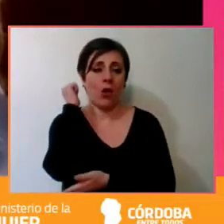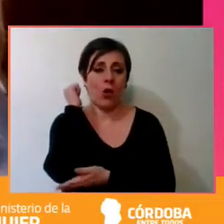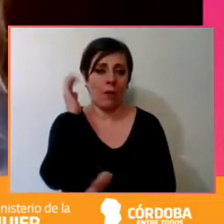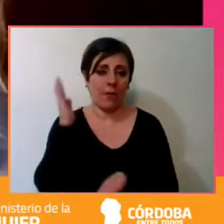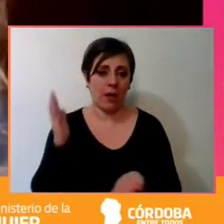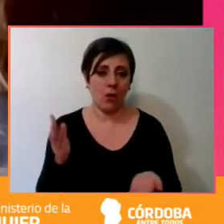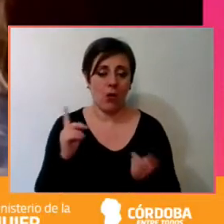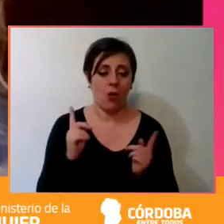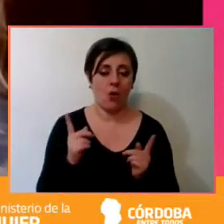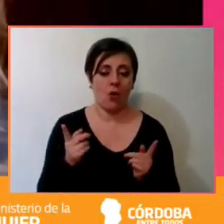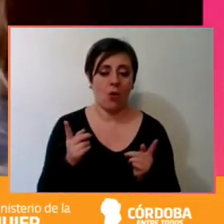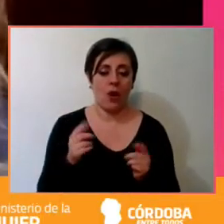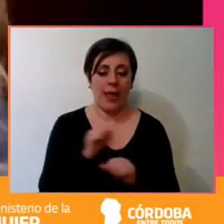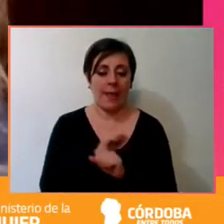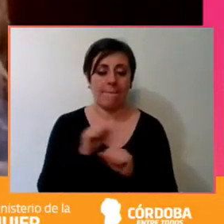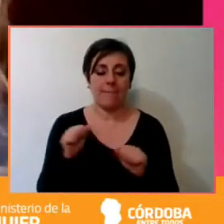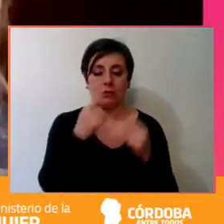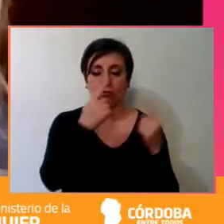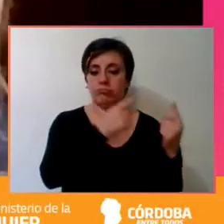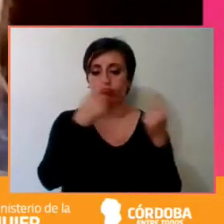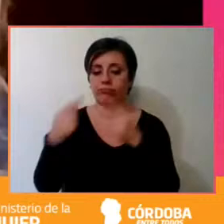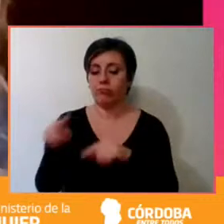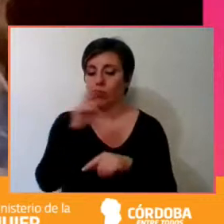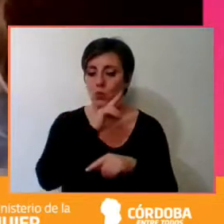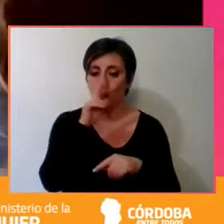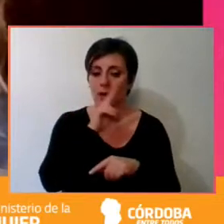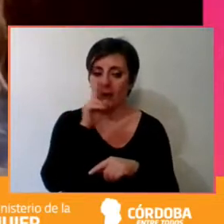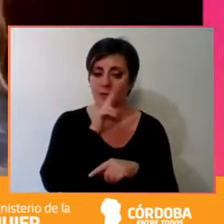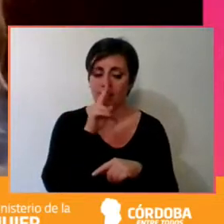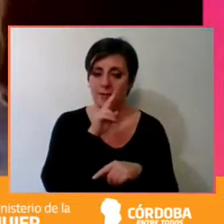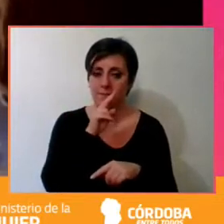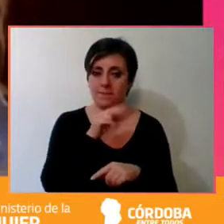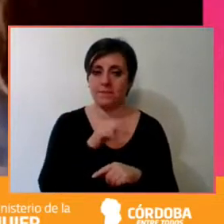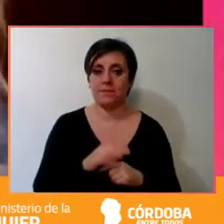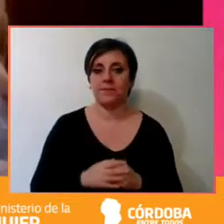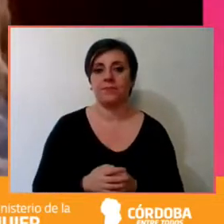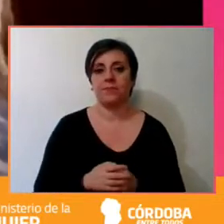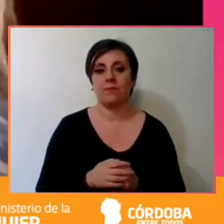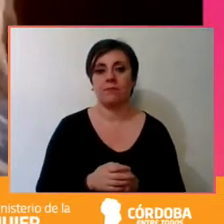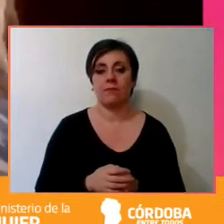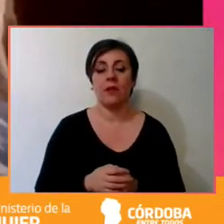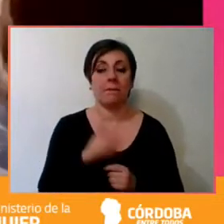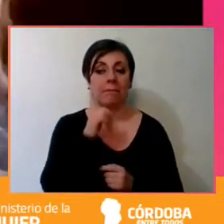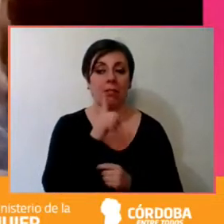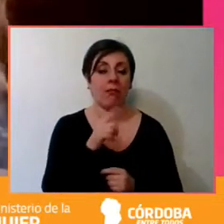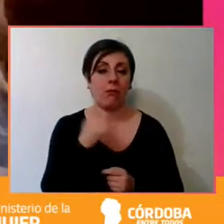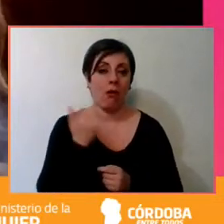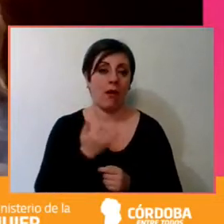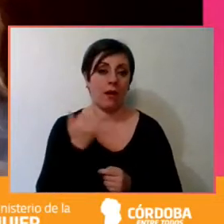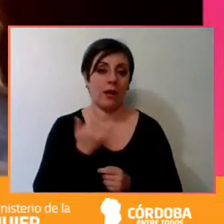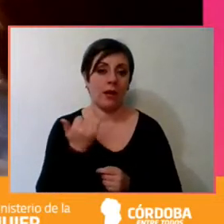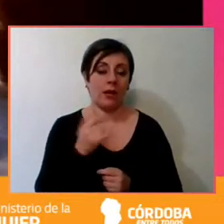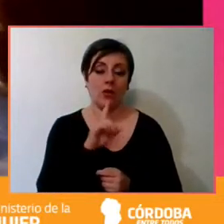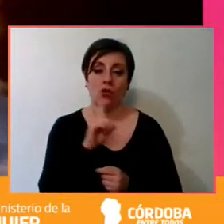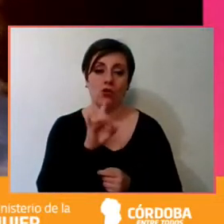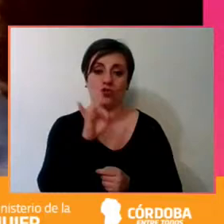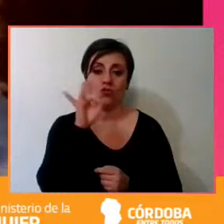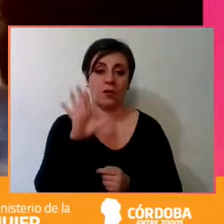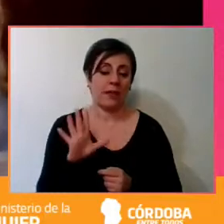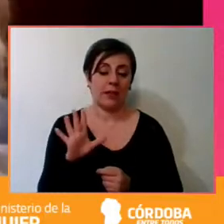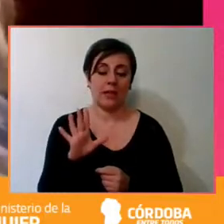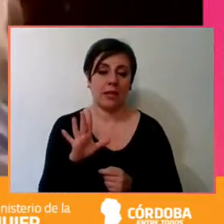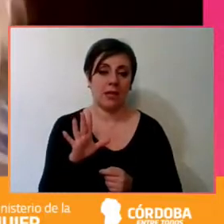ha tenido un impacto diferenciado para las mujeres y ha corrido y se corre un riesgo no solamente